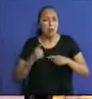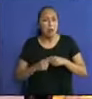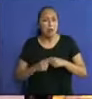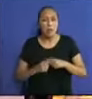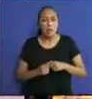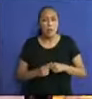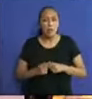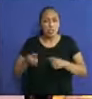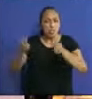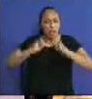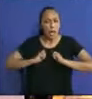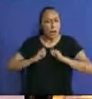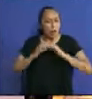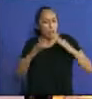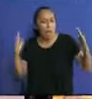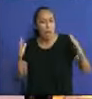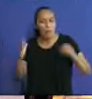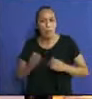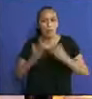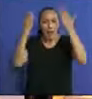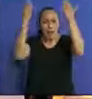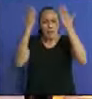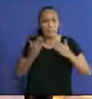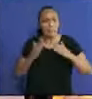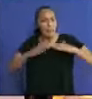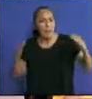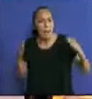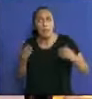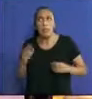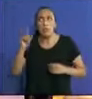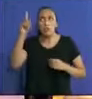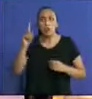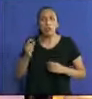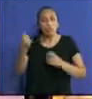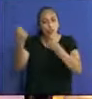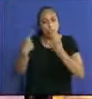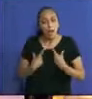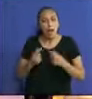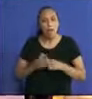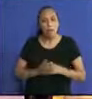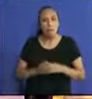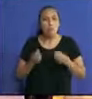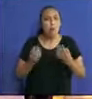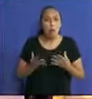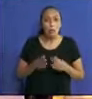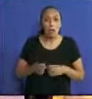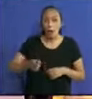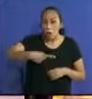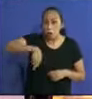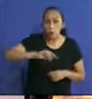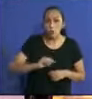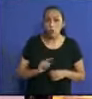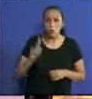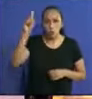porque Dios no nos ha hecho solo a su imagen y semejanza, sino que ha querido